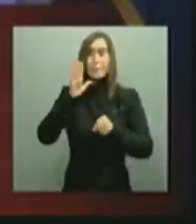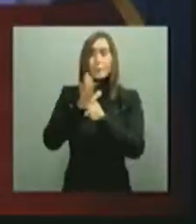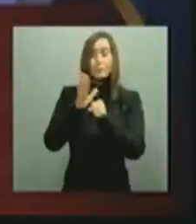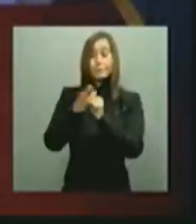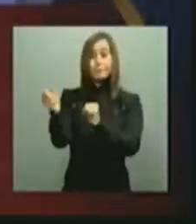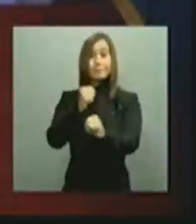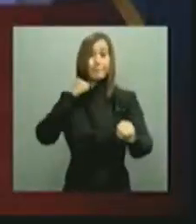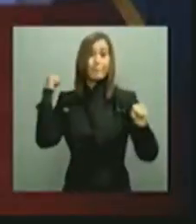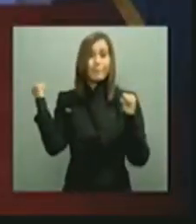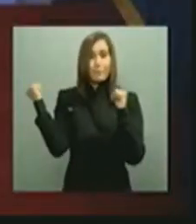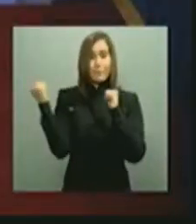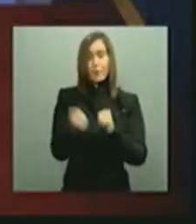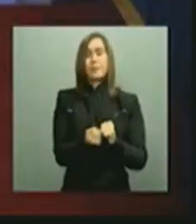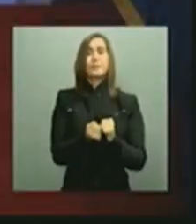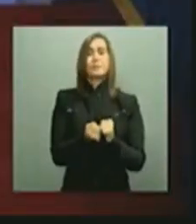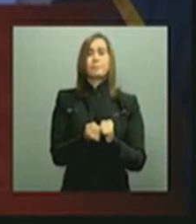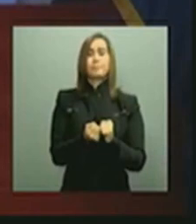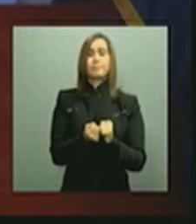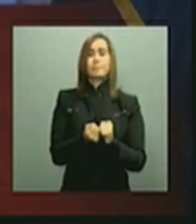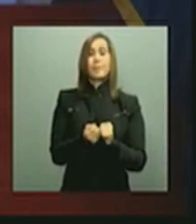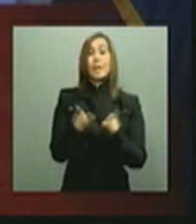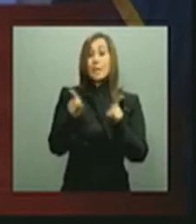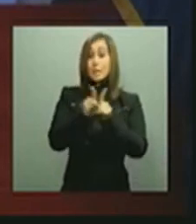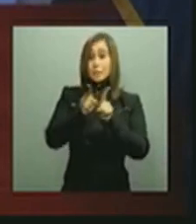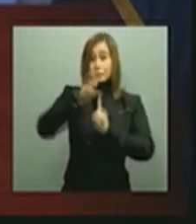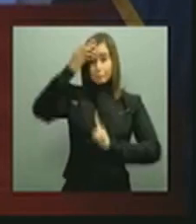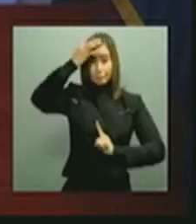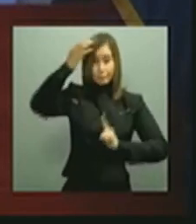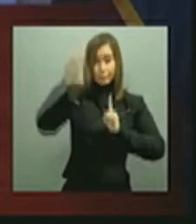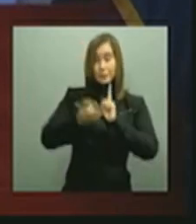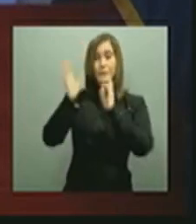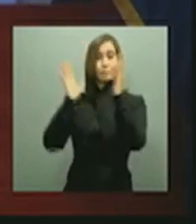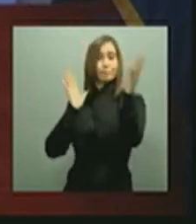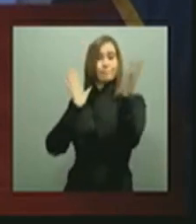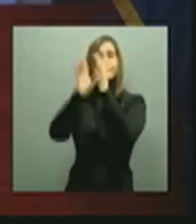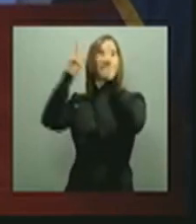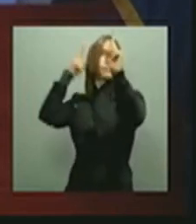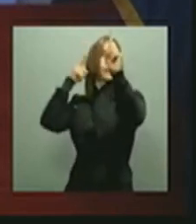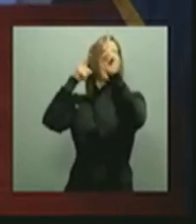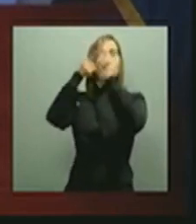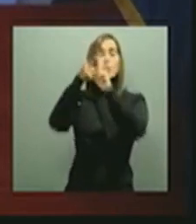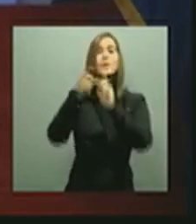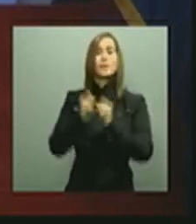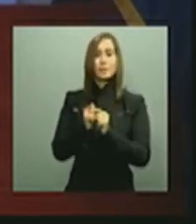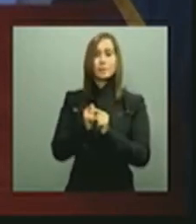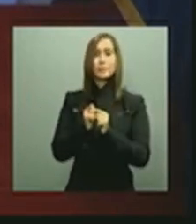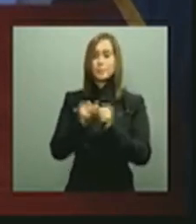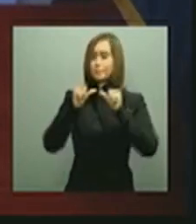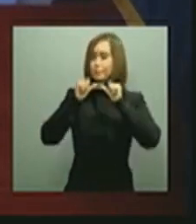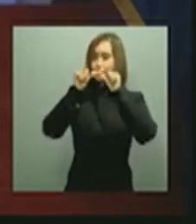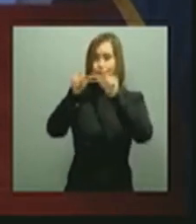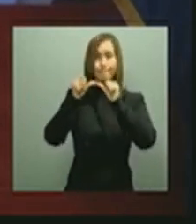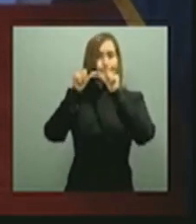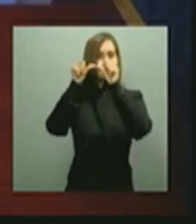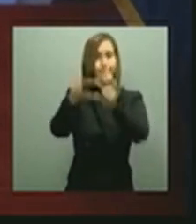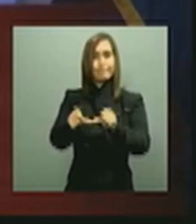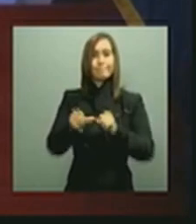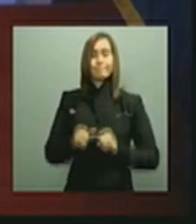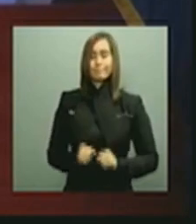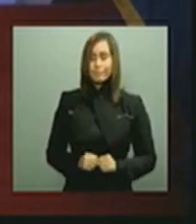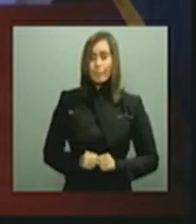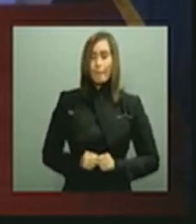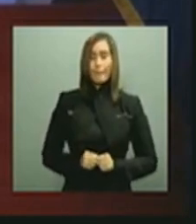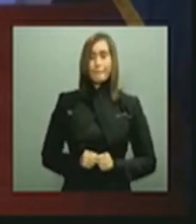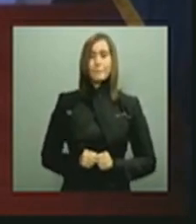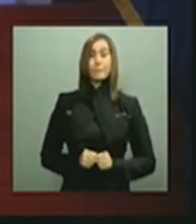muy abanderado de la parte de la reforma policial. De hecho, se está trabajando y hay una comisión que fue designada por el Poder